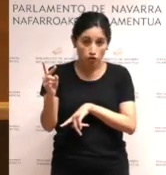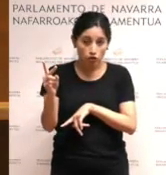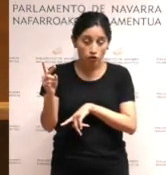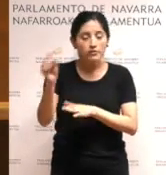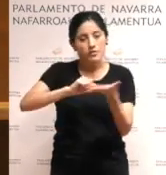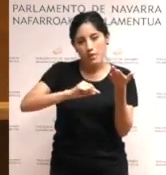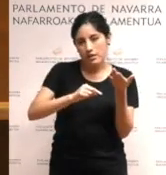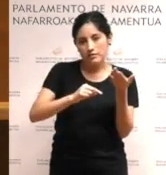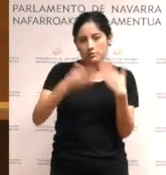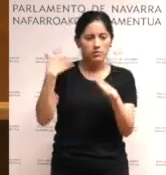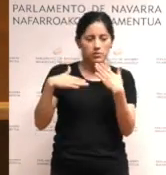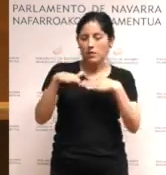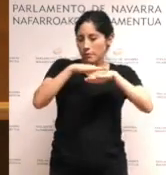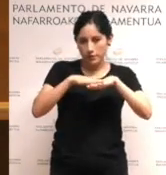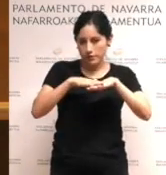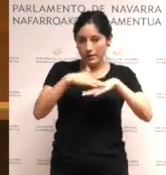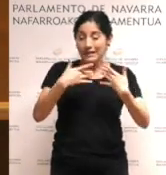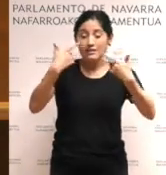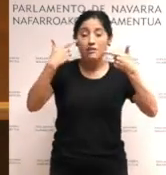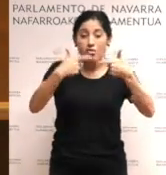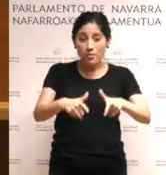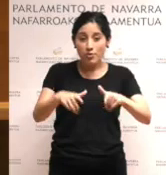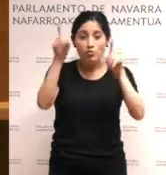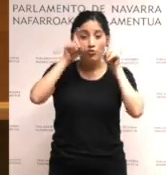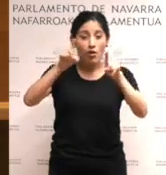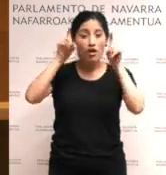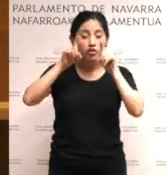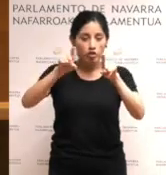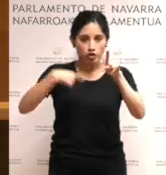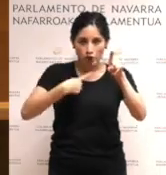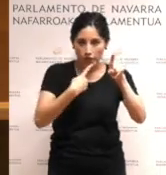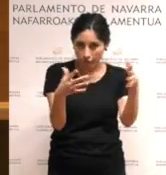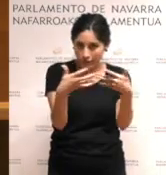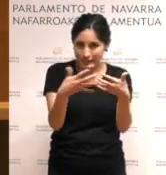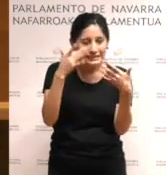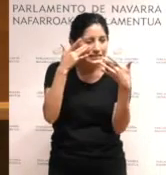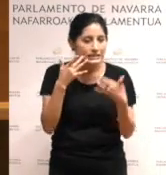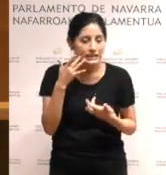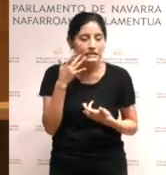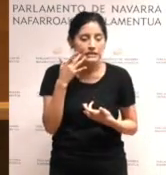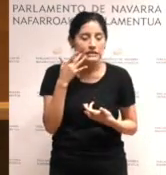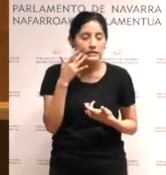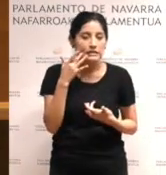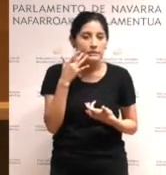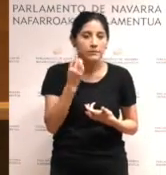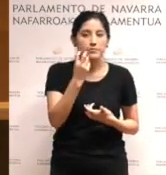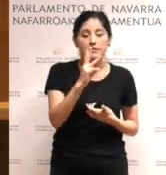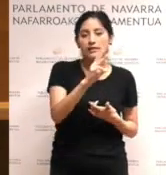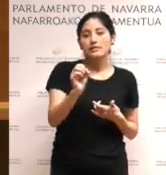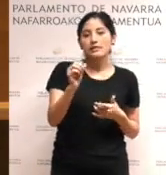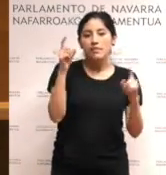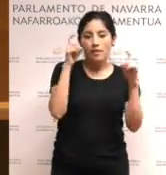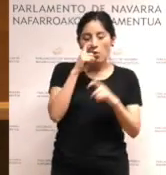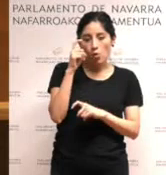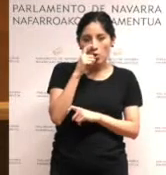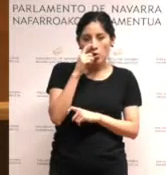2021, en la que el Departamento de Educación se comprometía, cito textualmente, a elaborar para el 30 de junio del año 22 un análisis